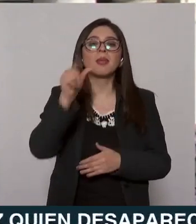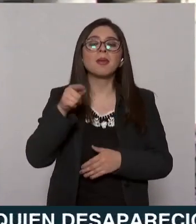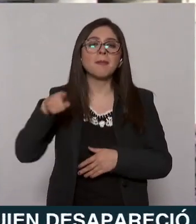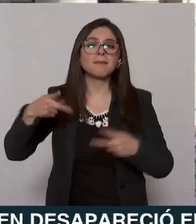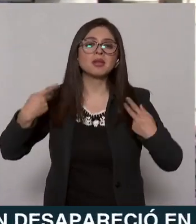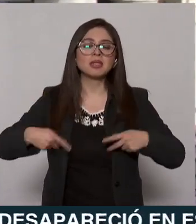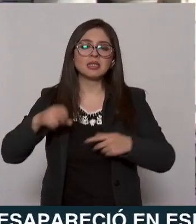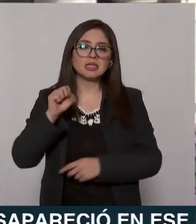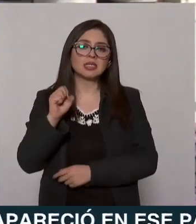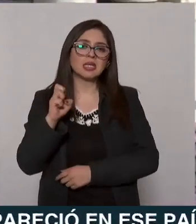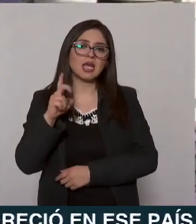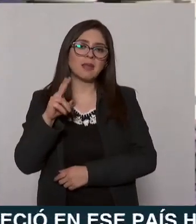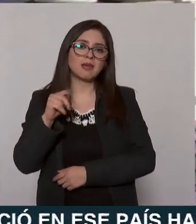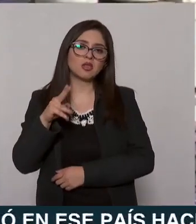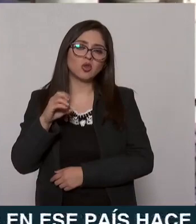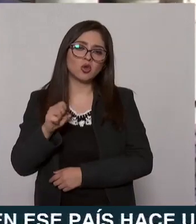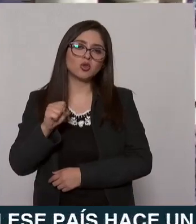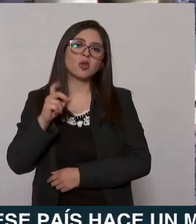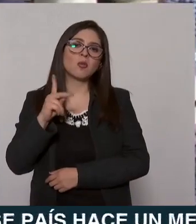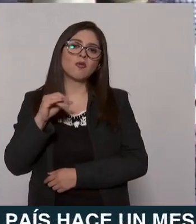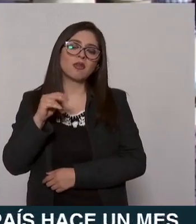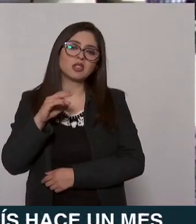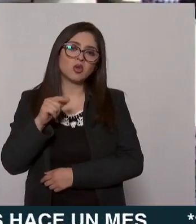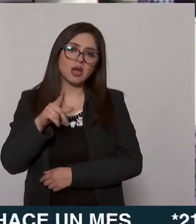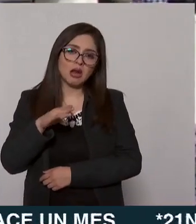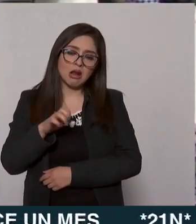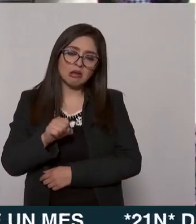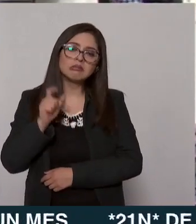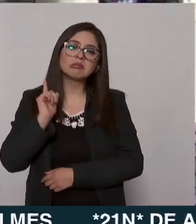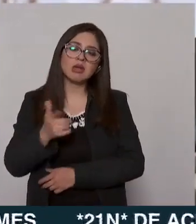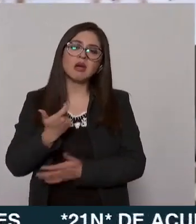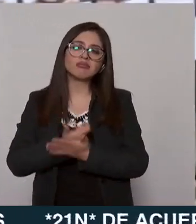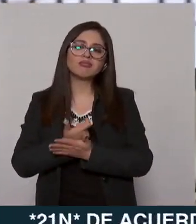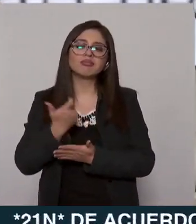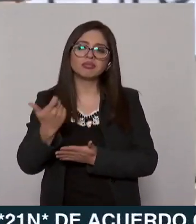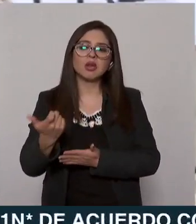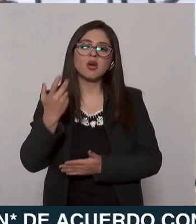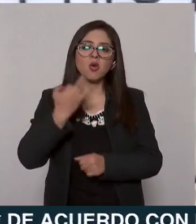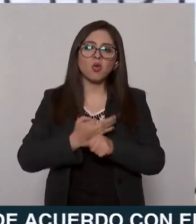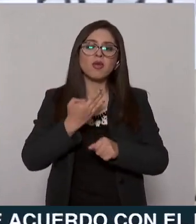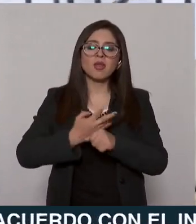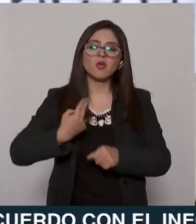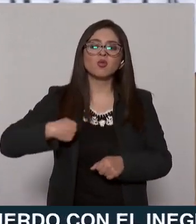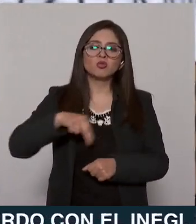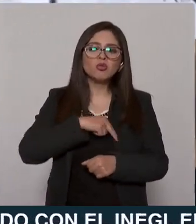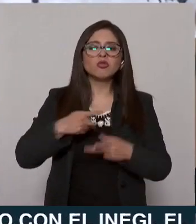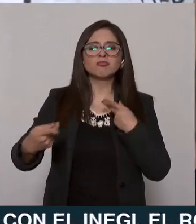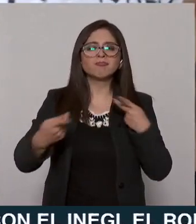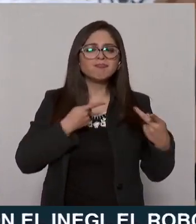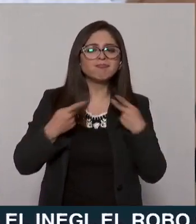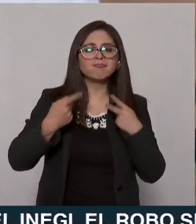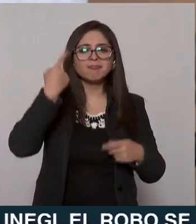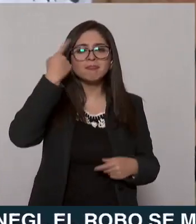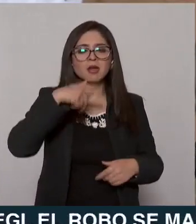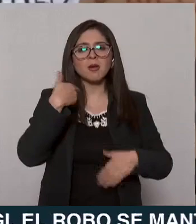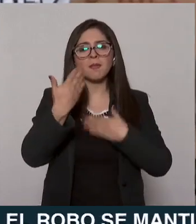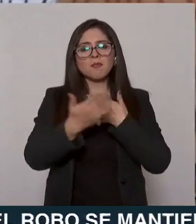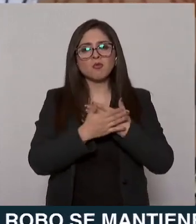está garantizado su pago, tenemos los recursos, estamos haciendo ya el procedimiento para que el